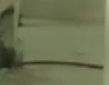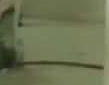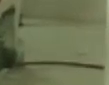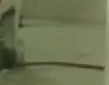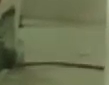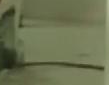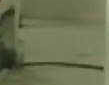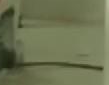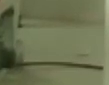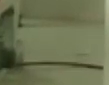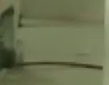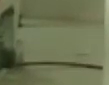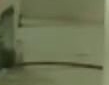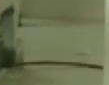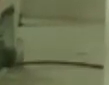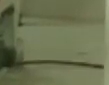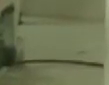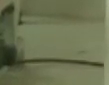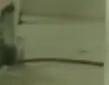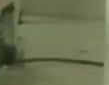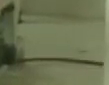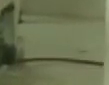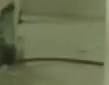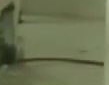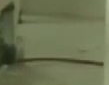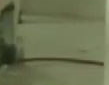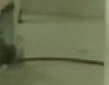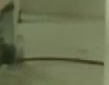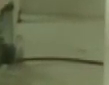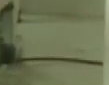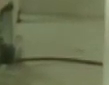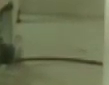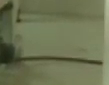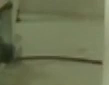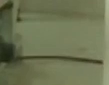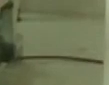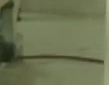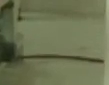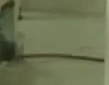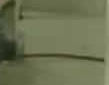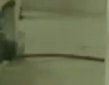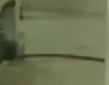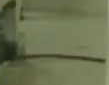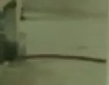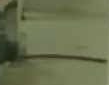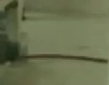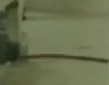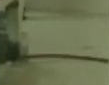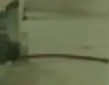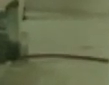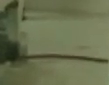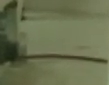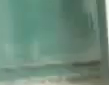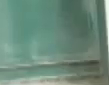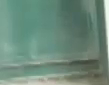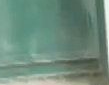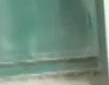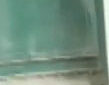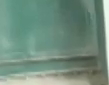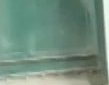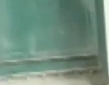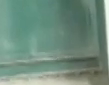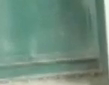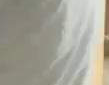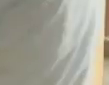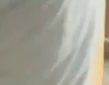planta de harina precocida blanco maíz y a mi lado se encuentra este patriota armando arellano que es su